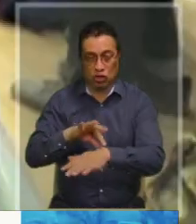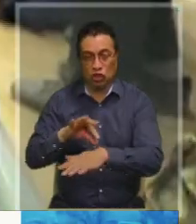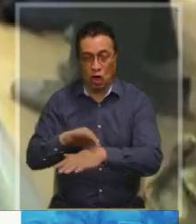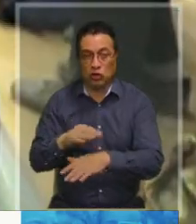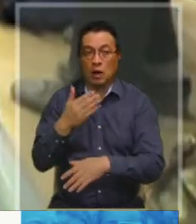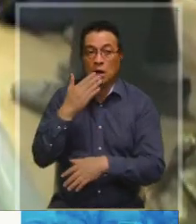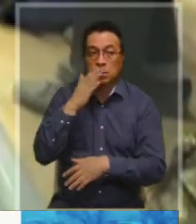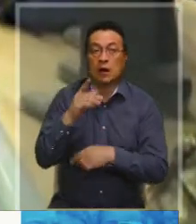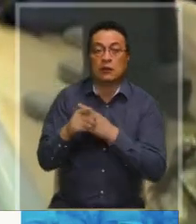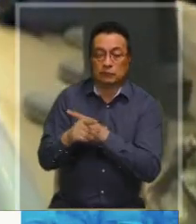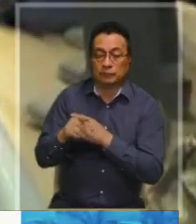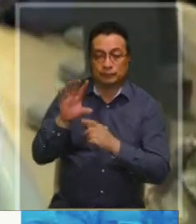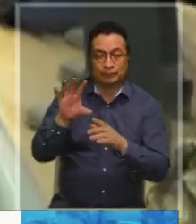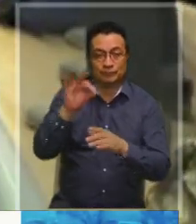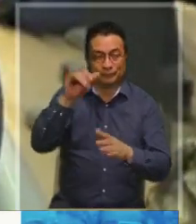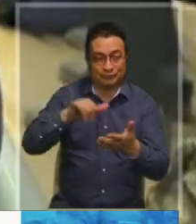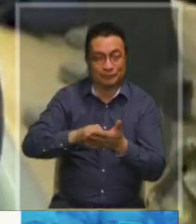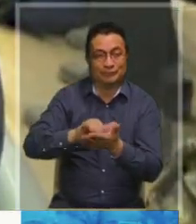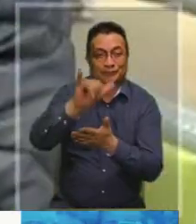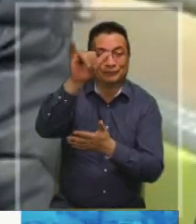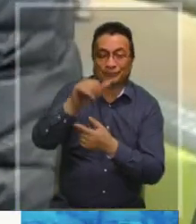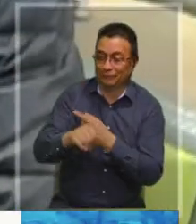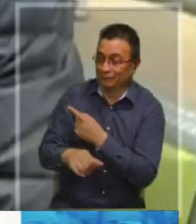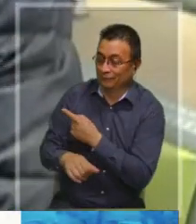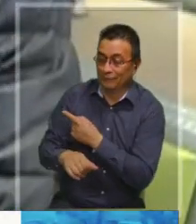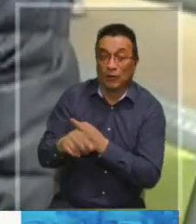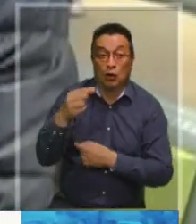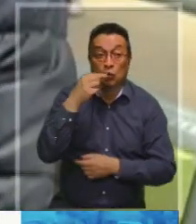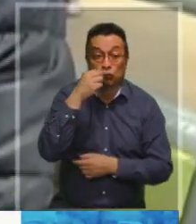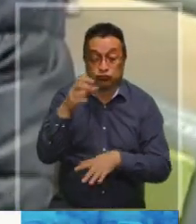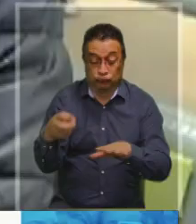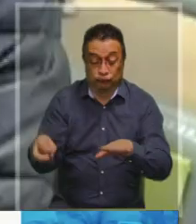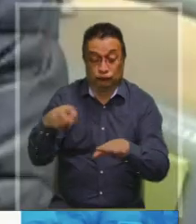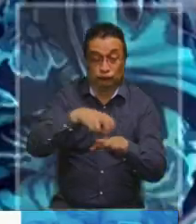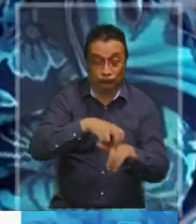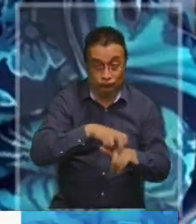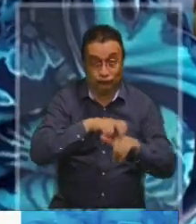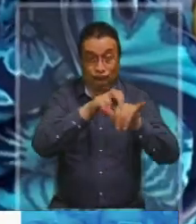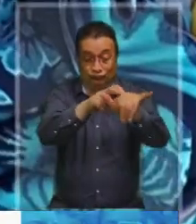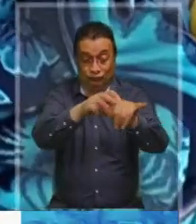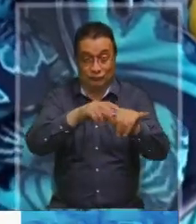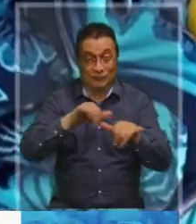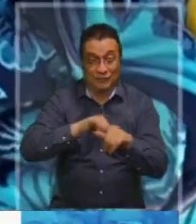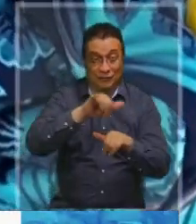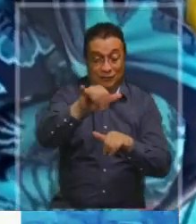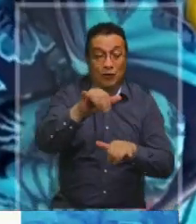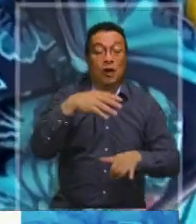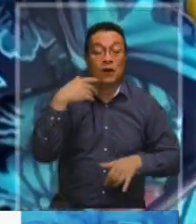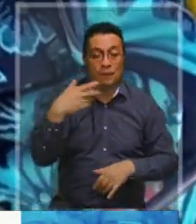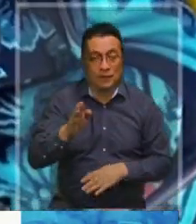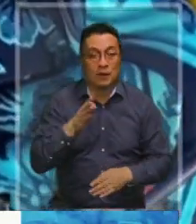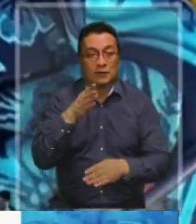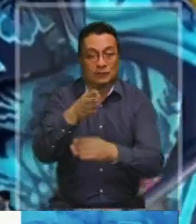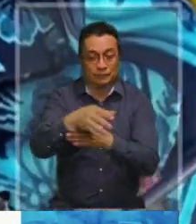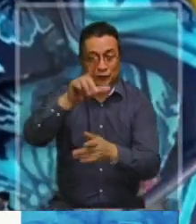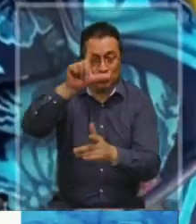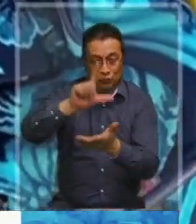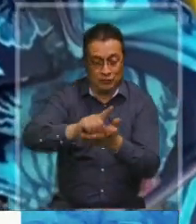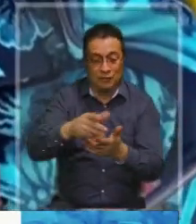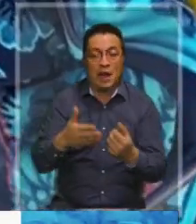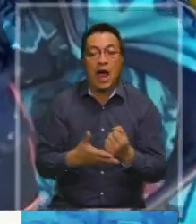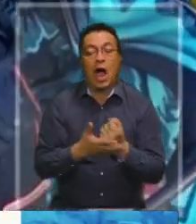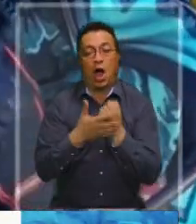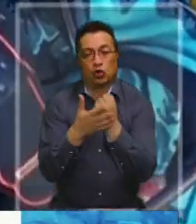quien encontramos en el aeropuerto de Adana. Estaba por tomar un avión de vuelta a casa después de dirigirse a la zona cero como